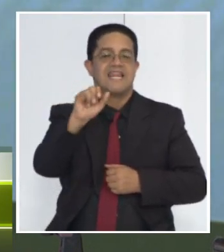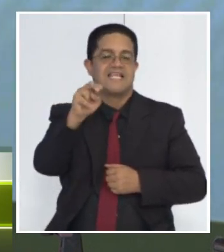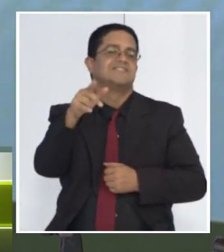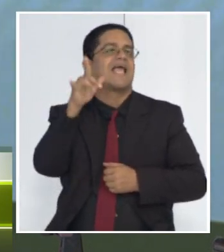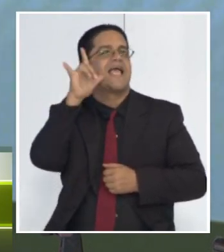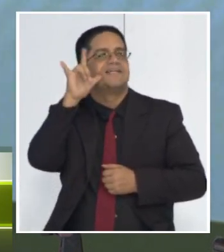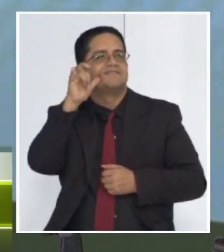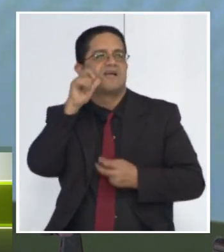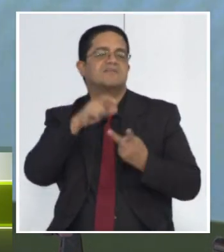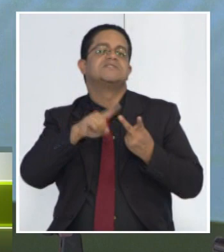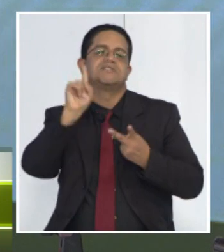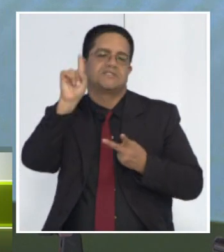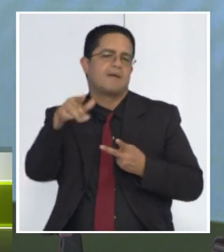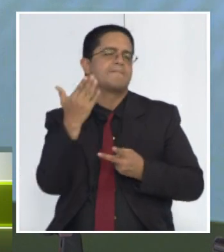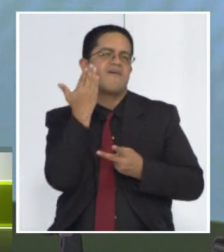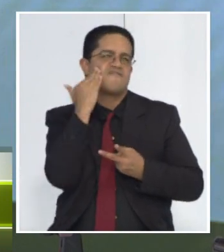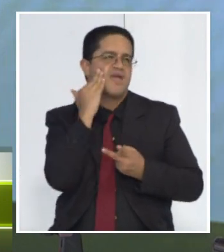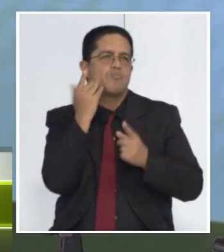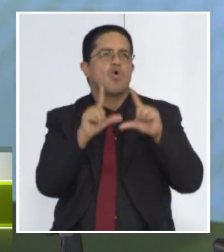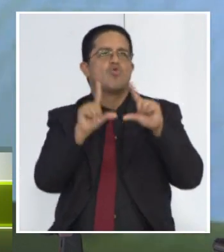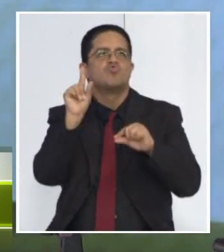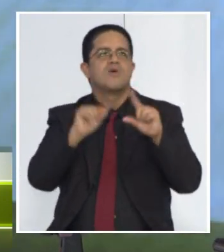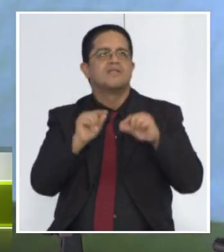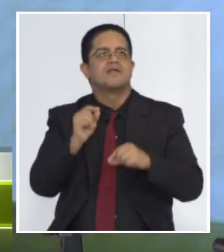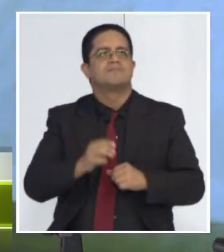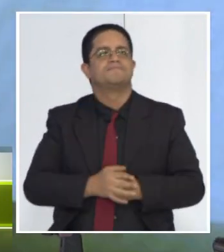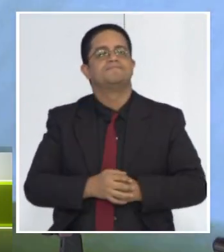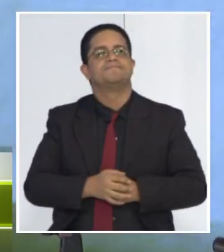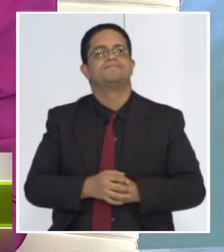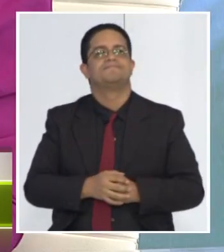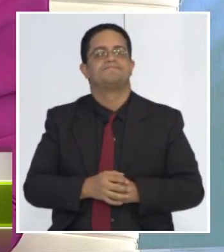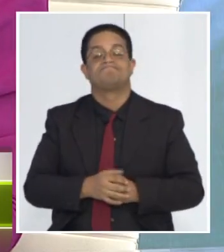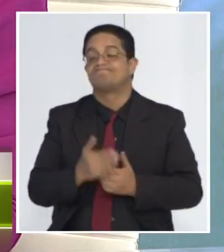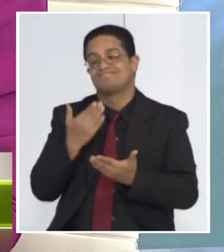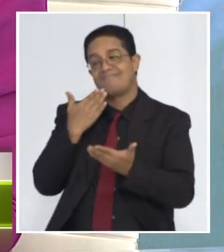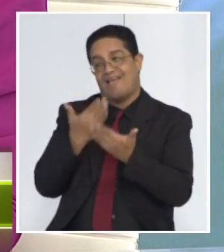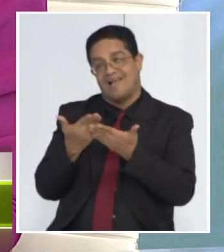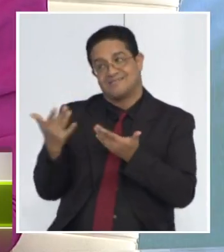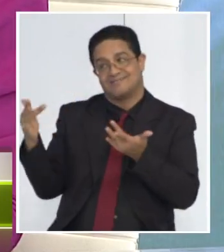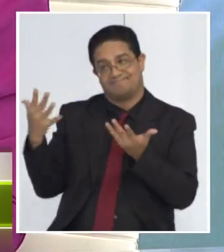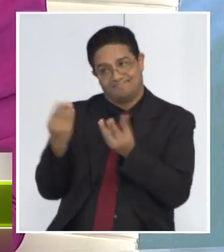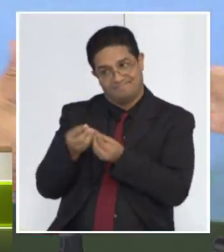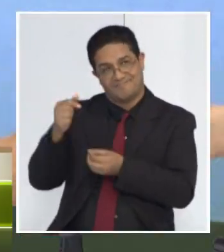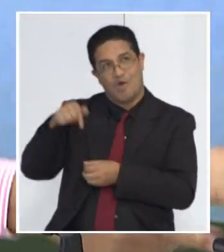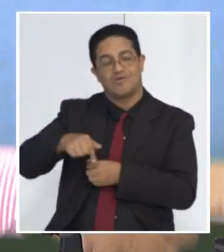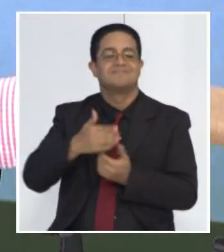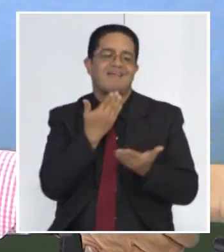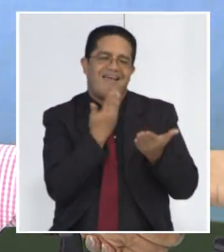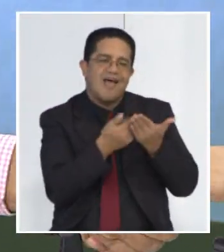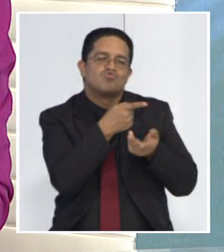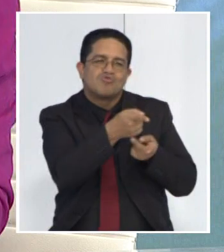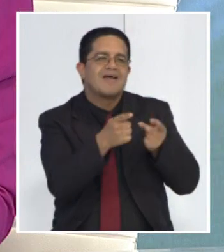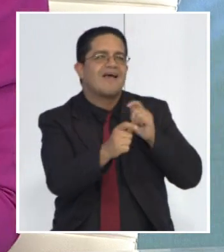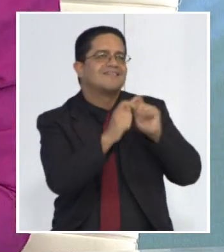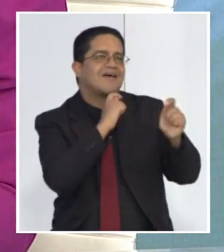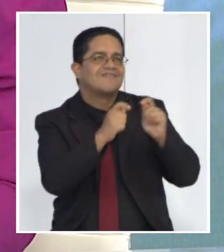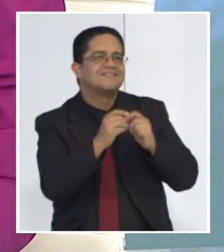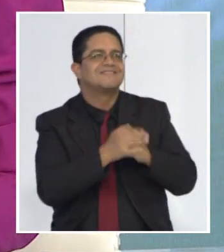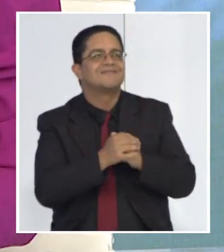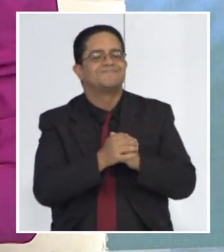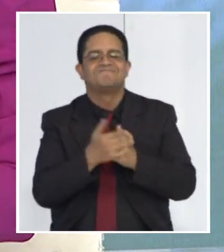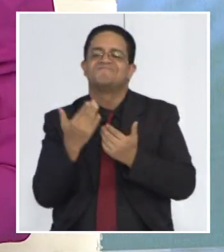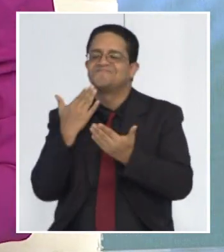y en Facebook y en Twitter es @Rubén Limas. Gracias por acompañarnos el día de hoy. Gracias a usted por su entrevista. Gracias